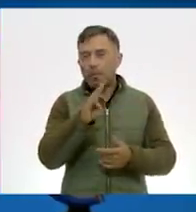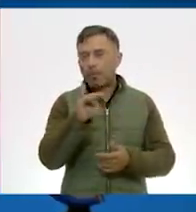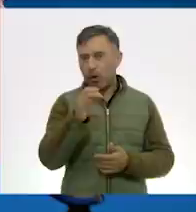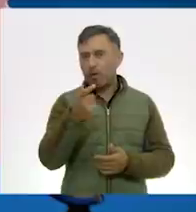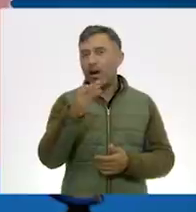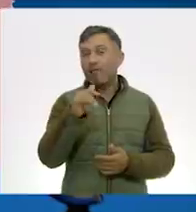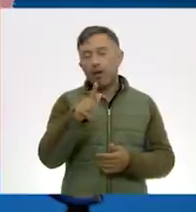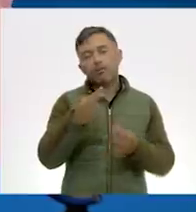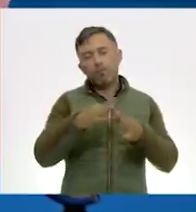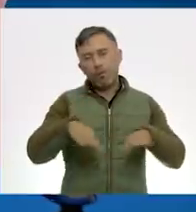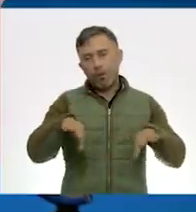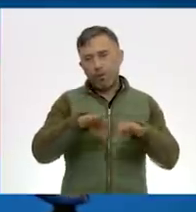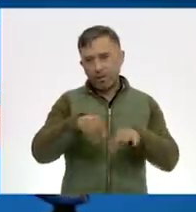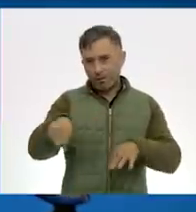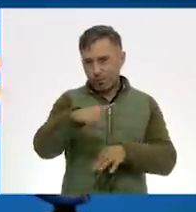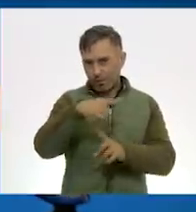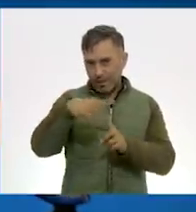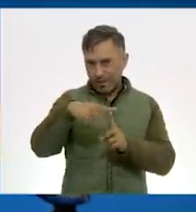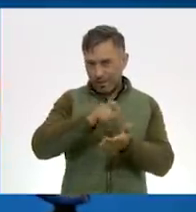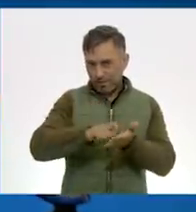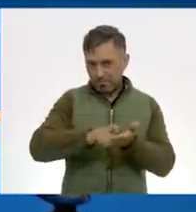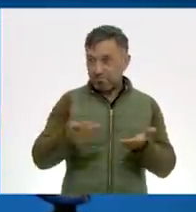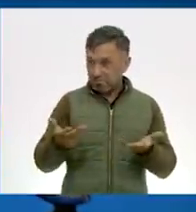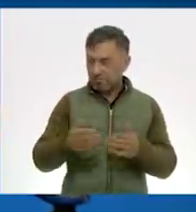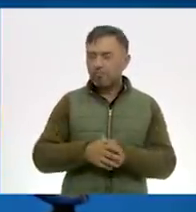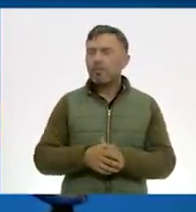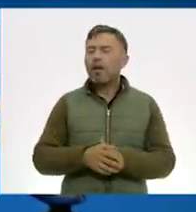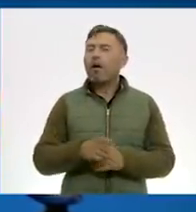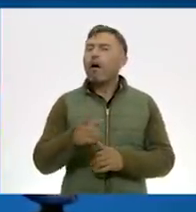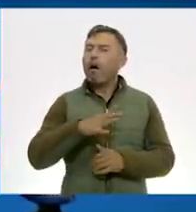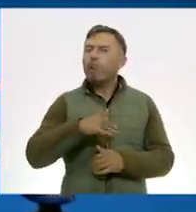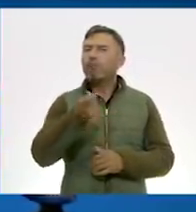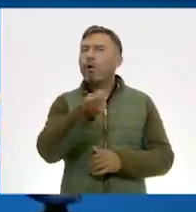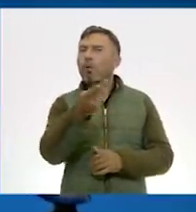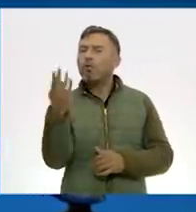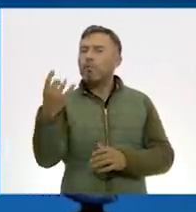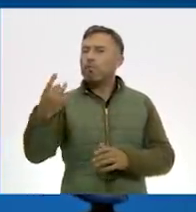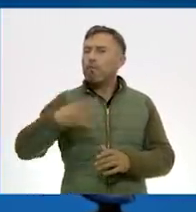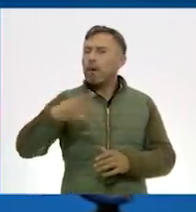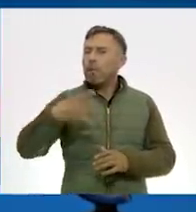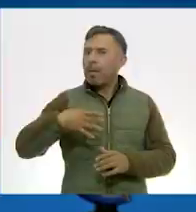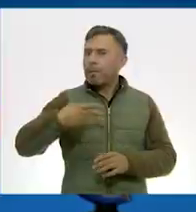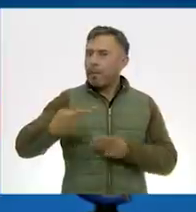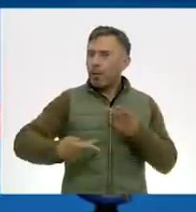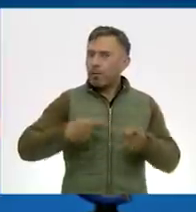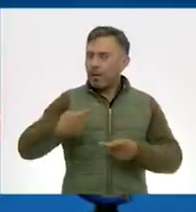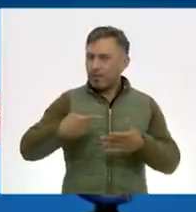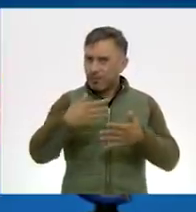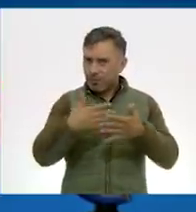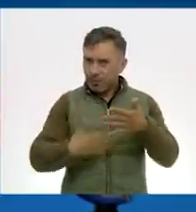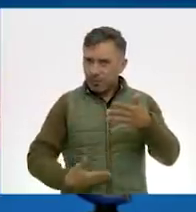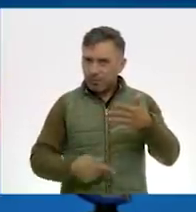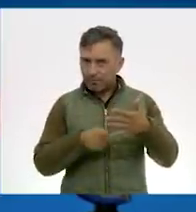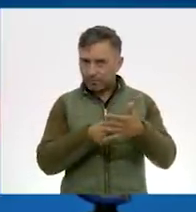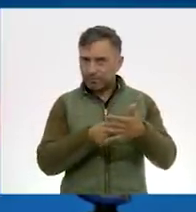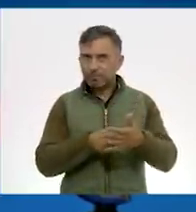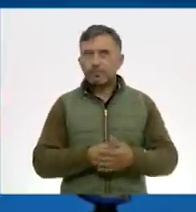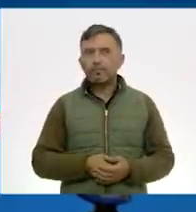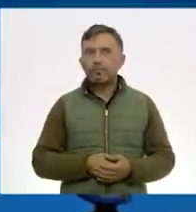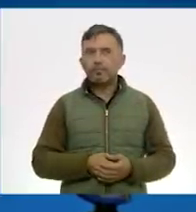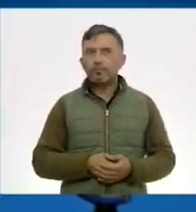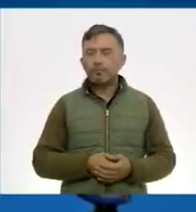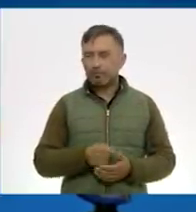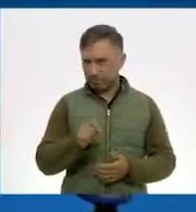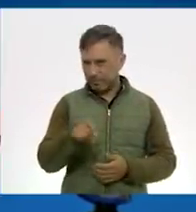tareas. Y bueno, pues tenemos algunas preguntas que han surgido. Así es. Que tenemos aquí en torno a